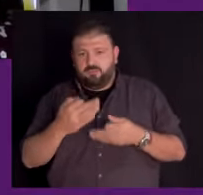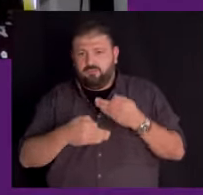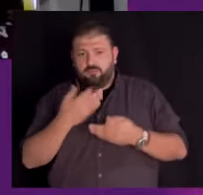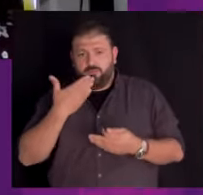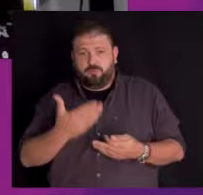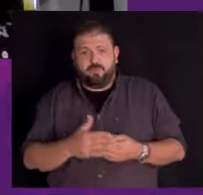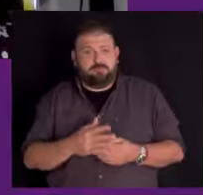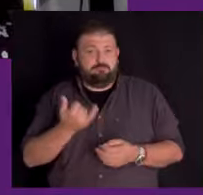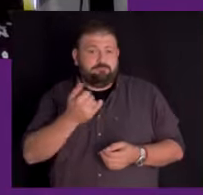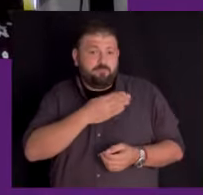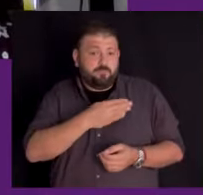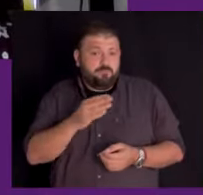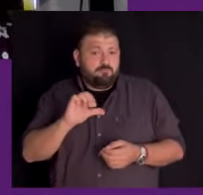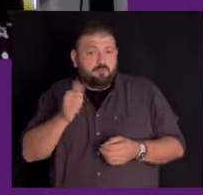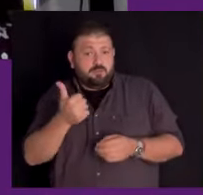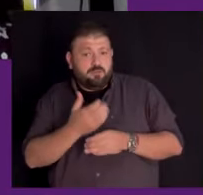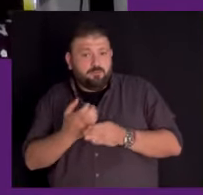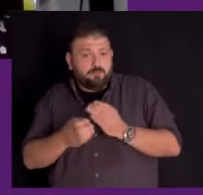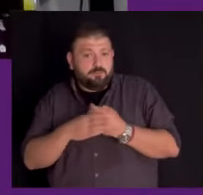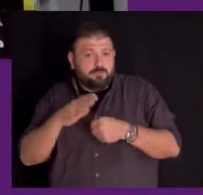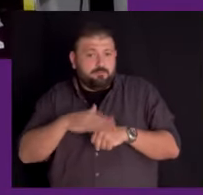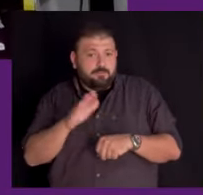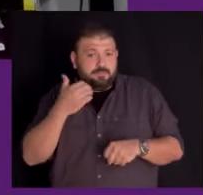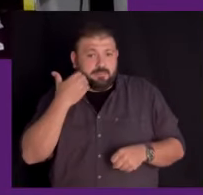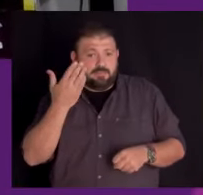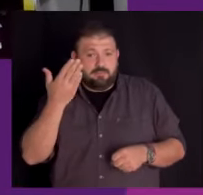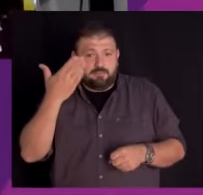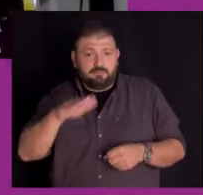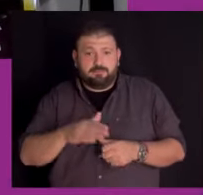Pues, ¿algo más, Ari?